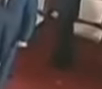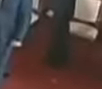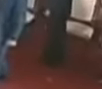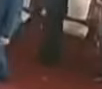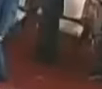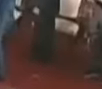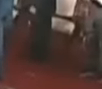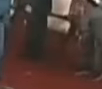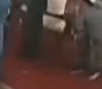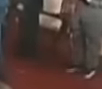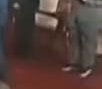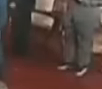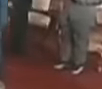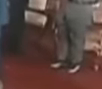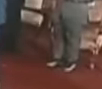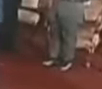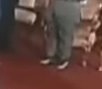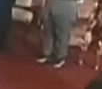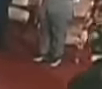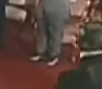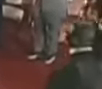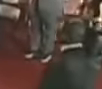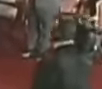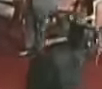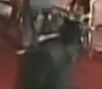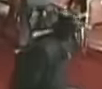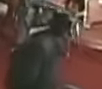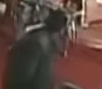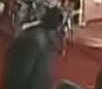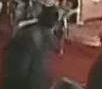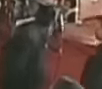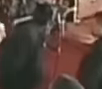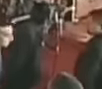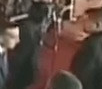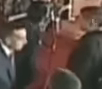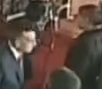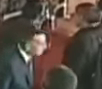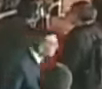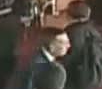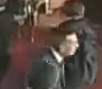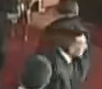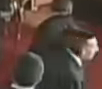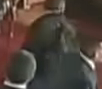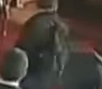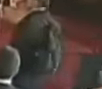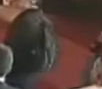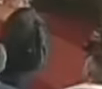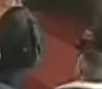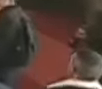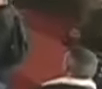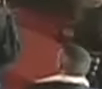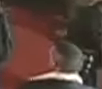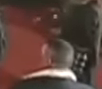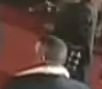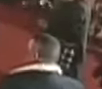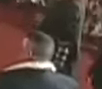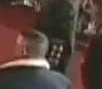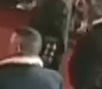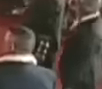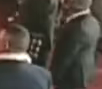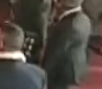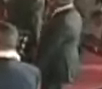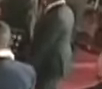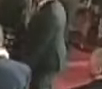de Venezuela, Nicolás Maduro, en este importante instrumento jurídico que permitirá avanzar y seguir defendiendo nuestro